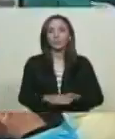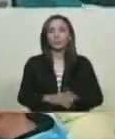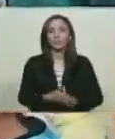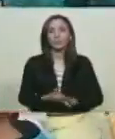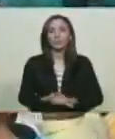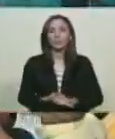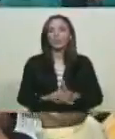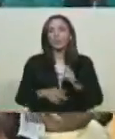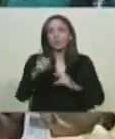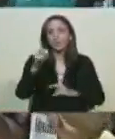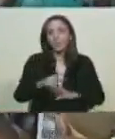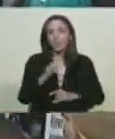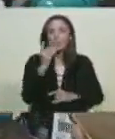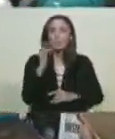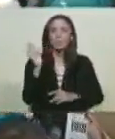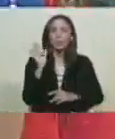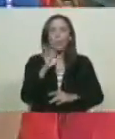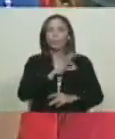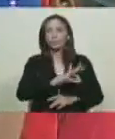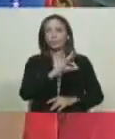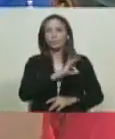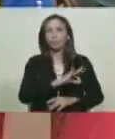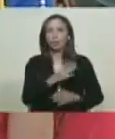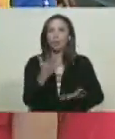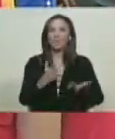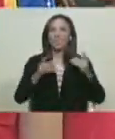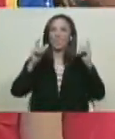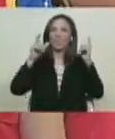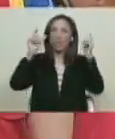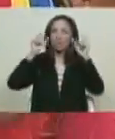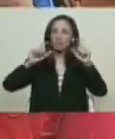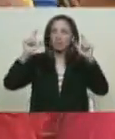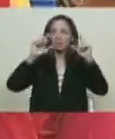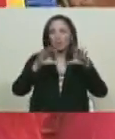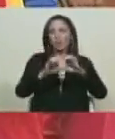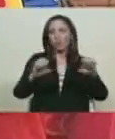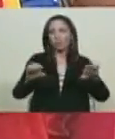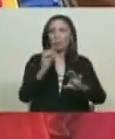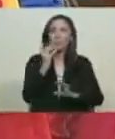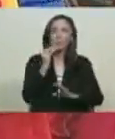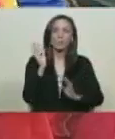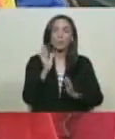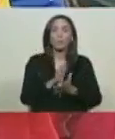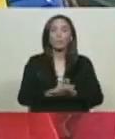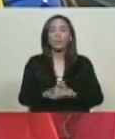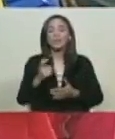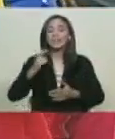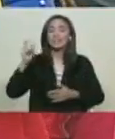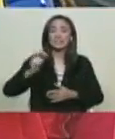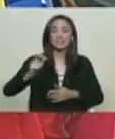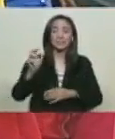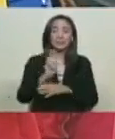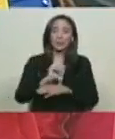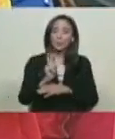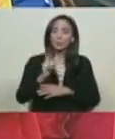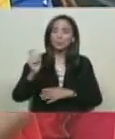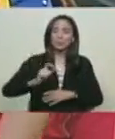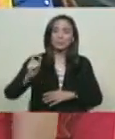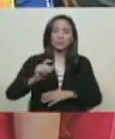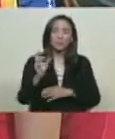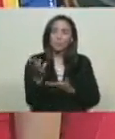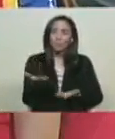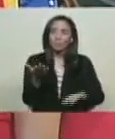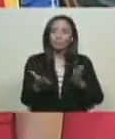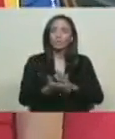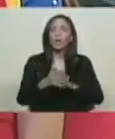lo social y en lo formativo, presidente, queremos y necesitamos y requerimos con urgencia